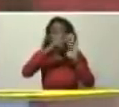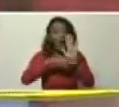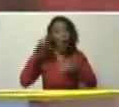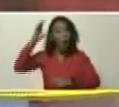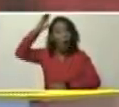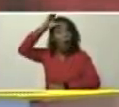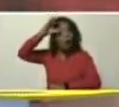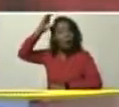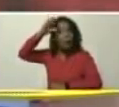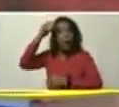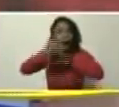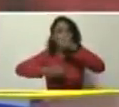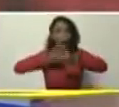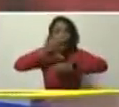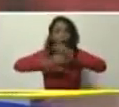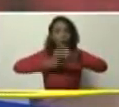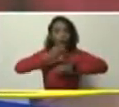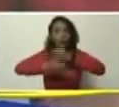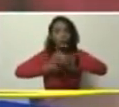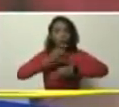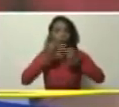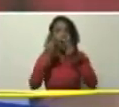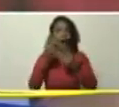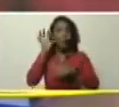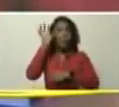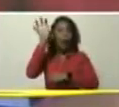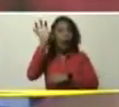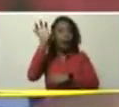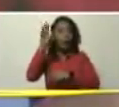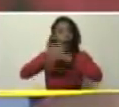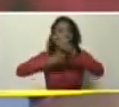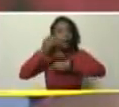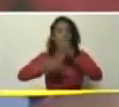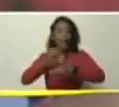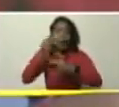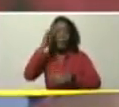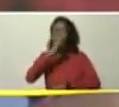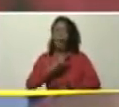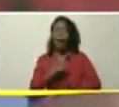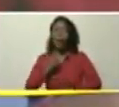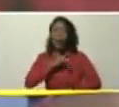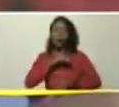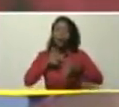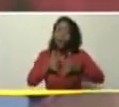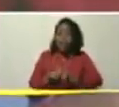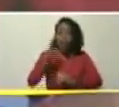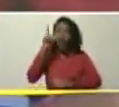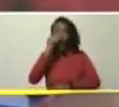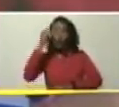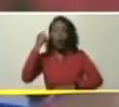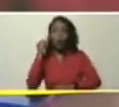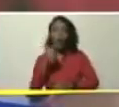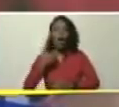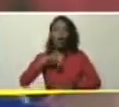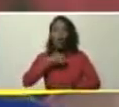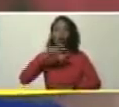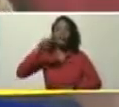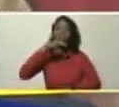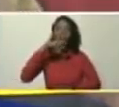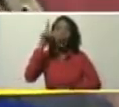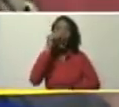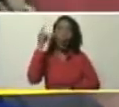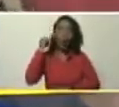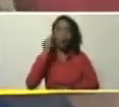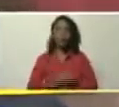conciencia, garantizarle la patria y garantizarle Barinas a nuestros hijos, a nuestras hijas, a nuestros nietos, a